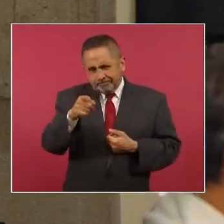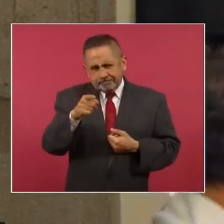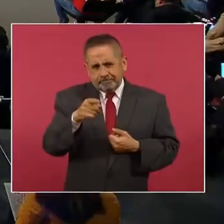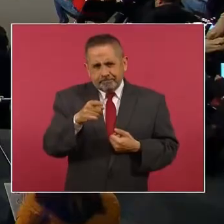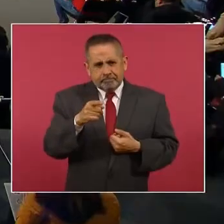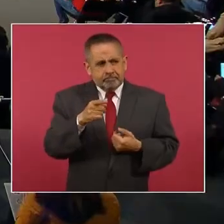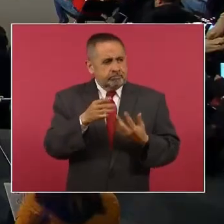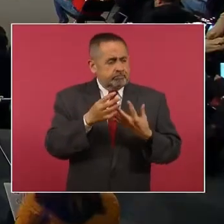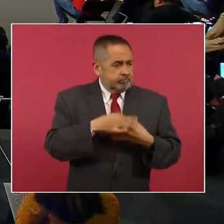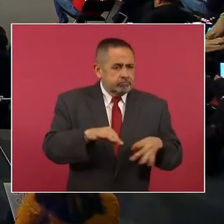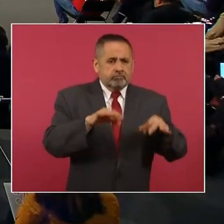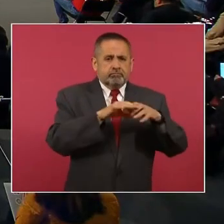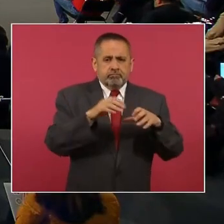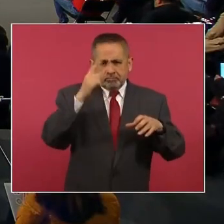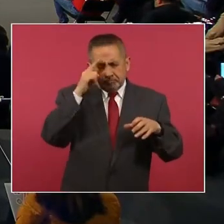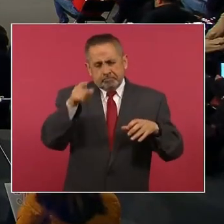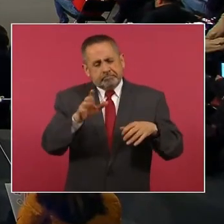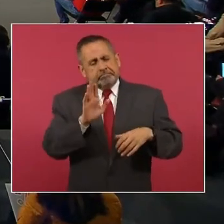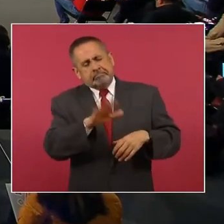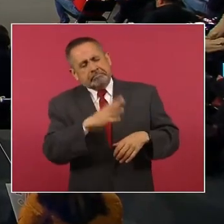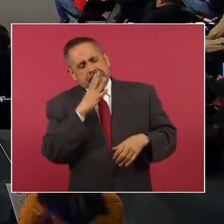tan importantes para usted